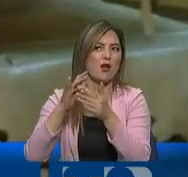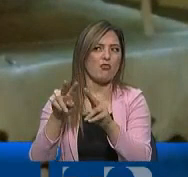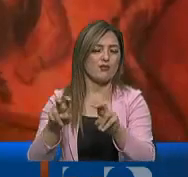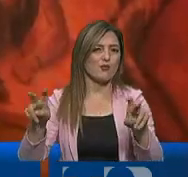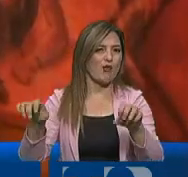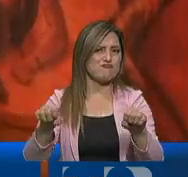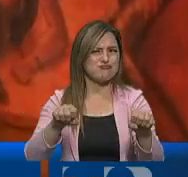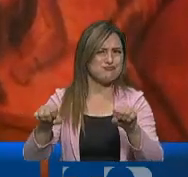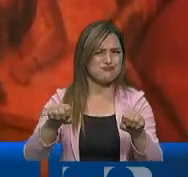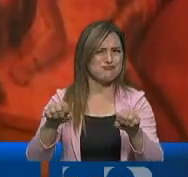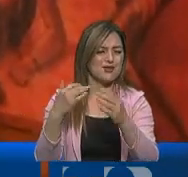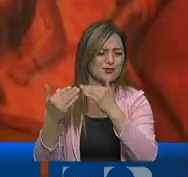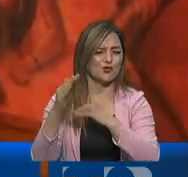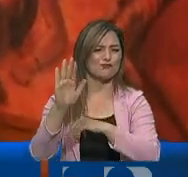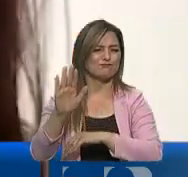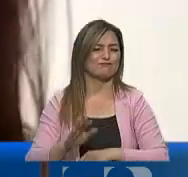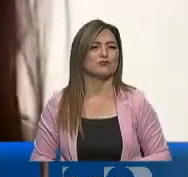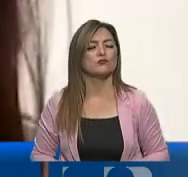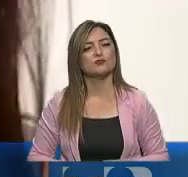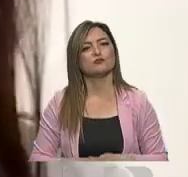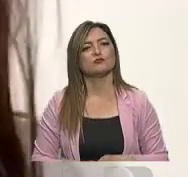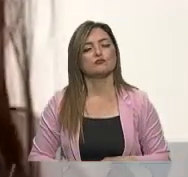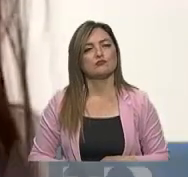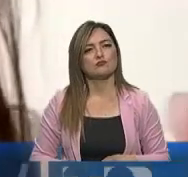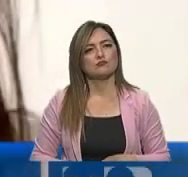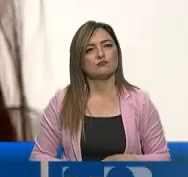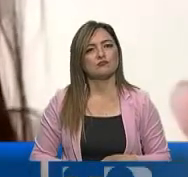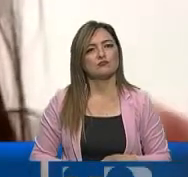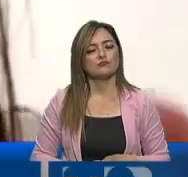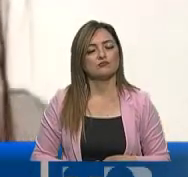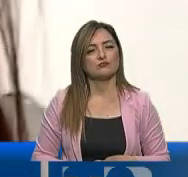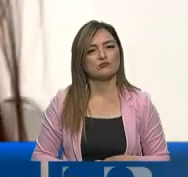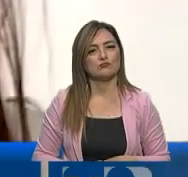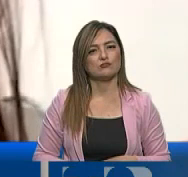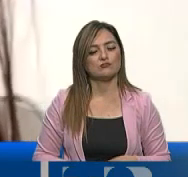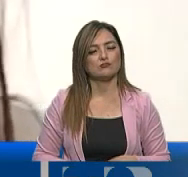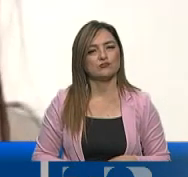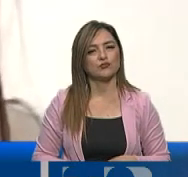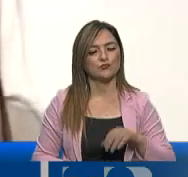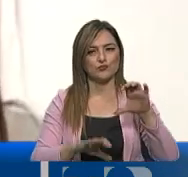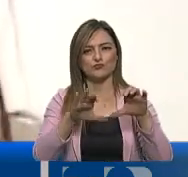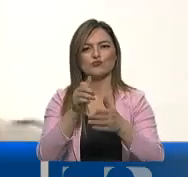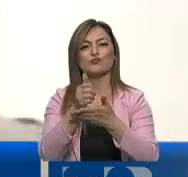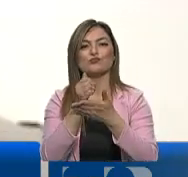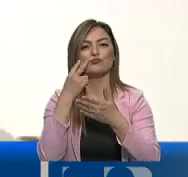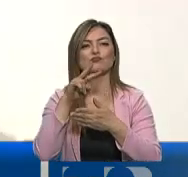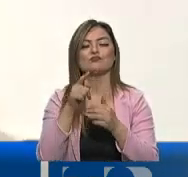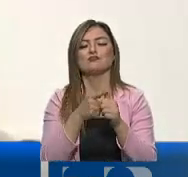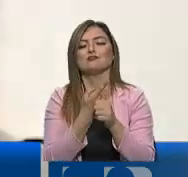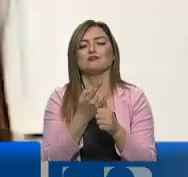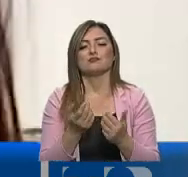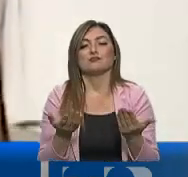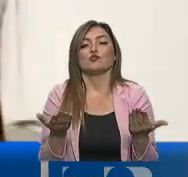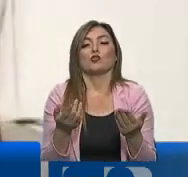desastres que han marcado la historia de la ciudad. Esta exposición nos ayuda a visibilizar primero en dónde